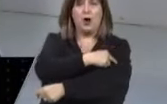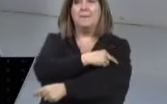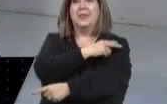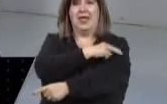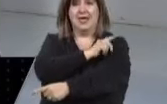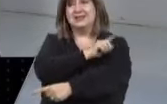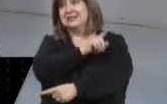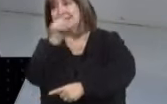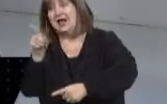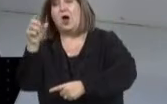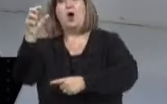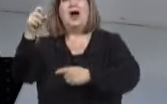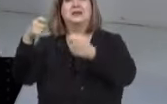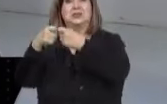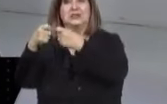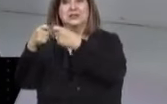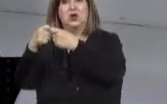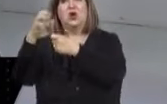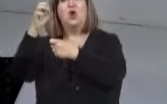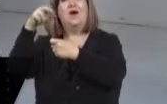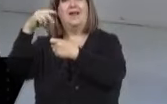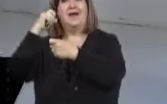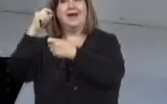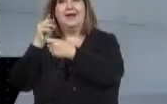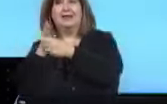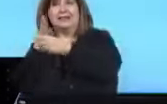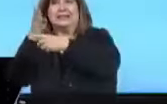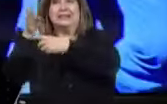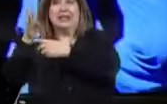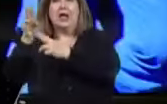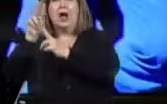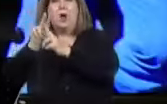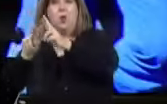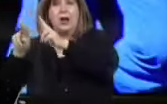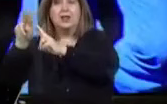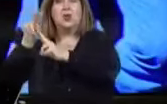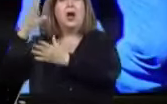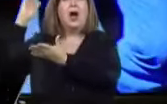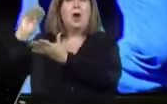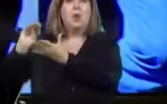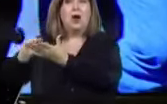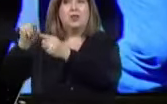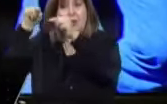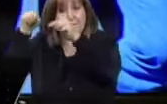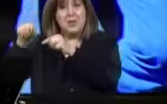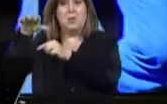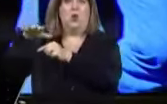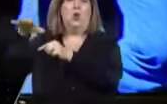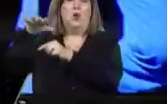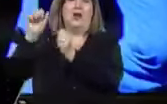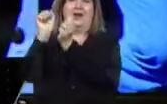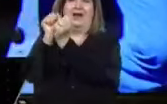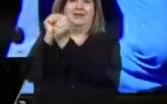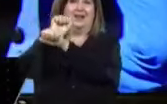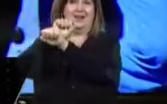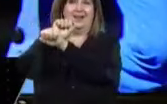Sí. Esa ONG tiene trabajo territorial ahí en Callés y están buscando un abogado que sea de ahí, del lugar donde está la cárcel, de